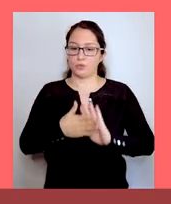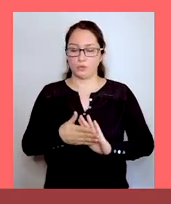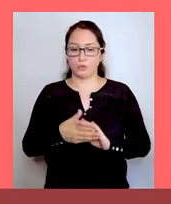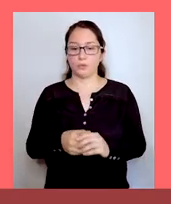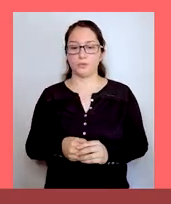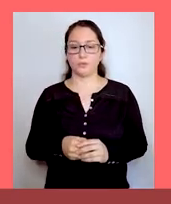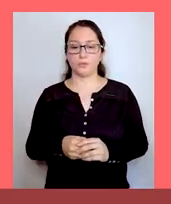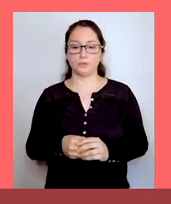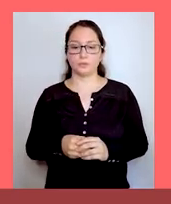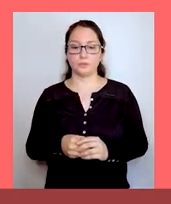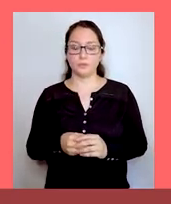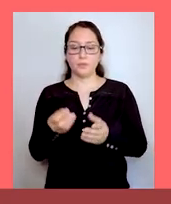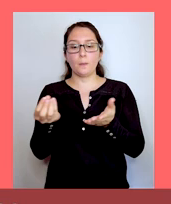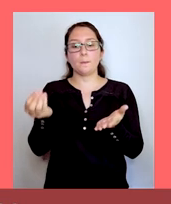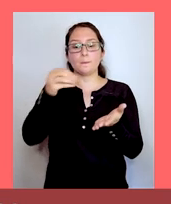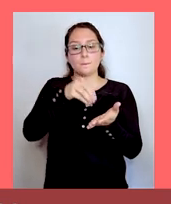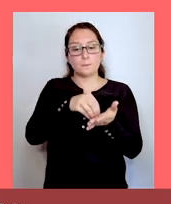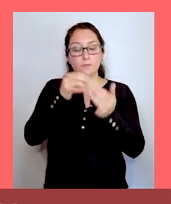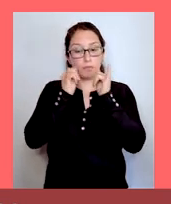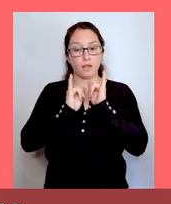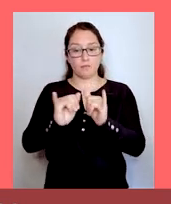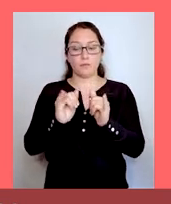utilidad para lograr mejores resultados.